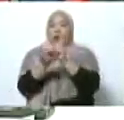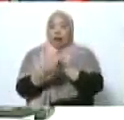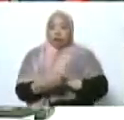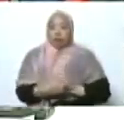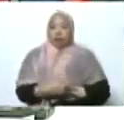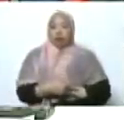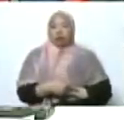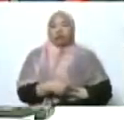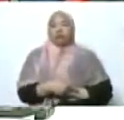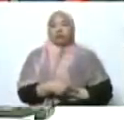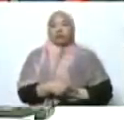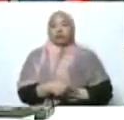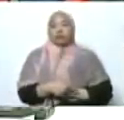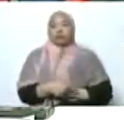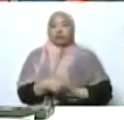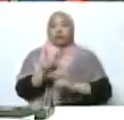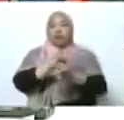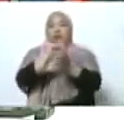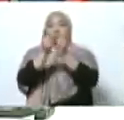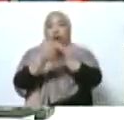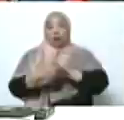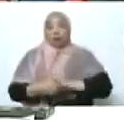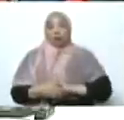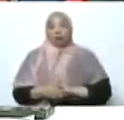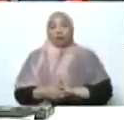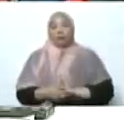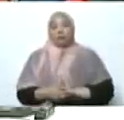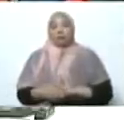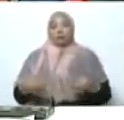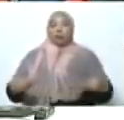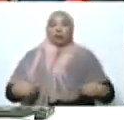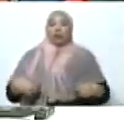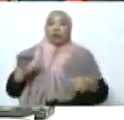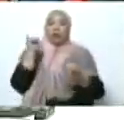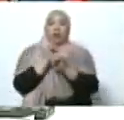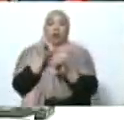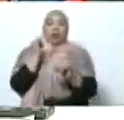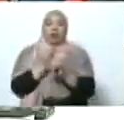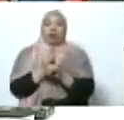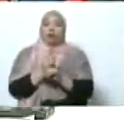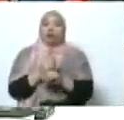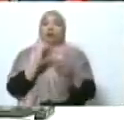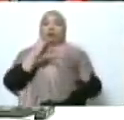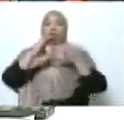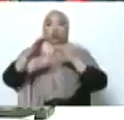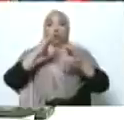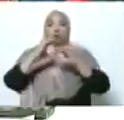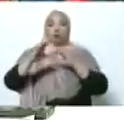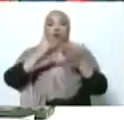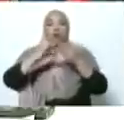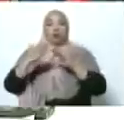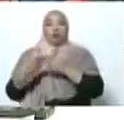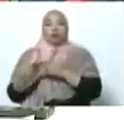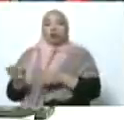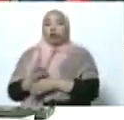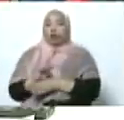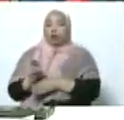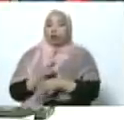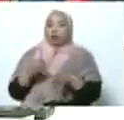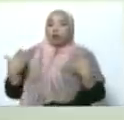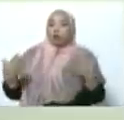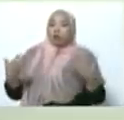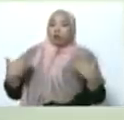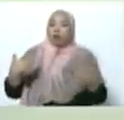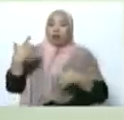entero, la cambió. Las redes digitales de comunicación son otra cosa, la inmediatez está en